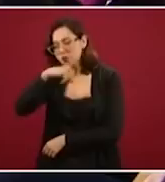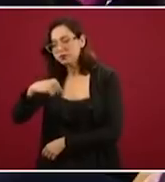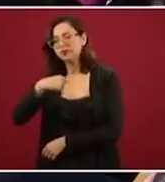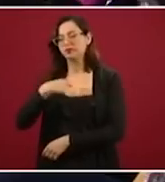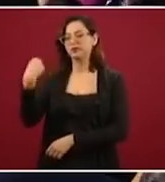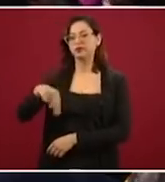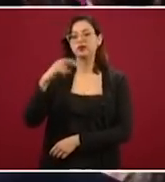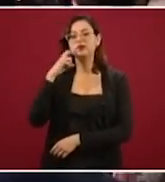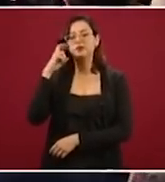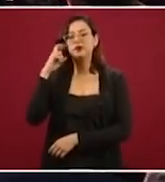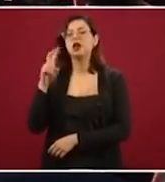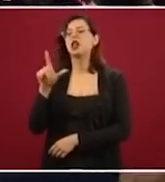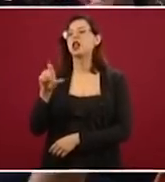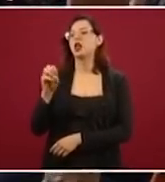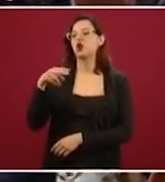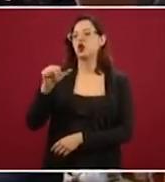Vicario.